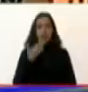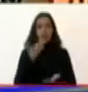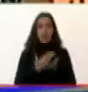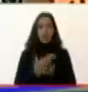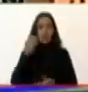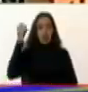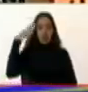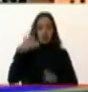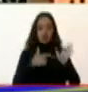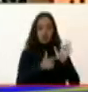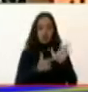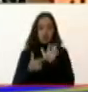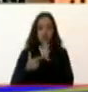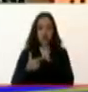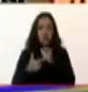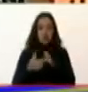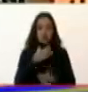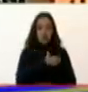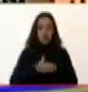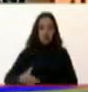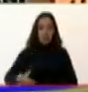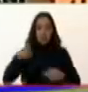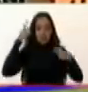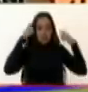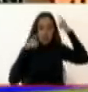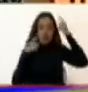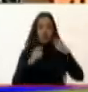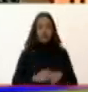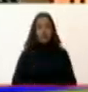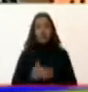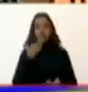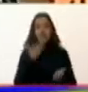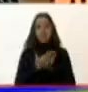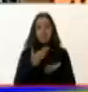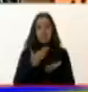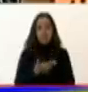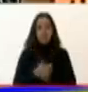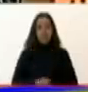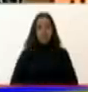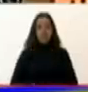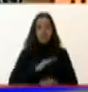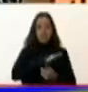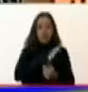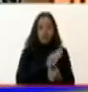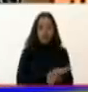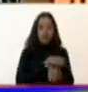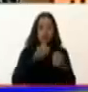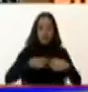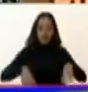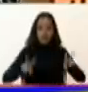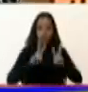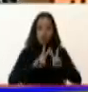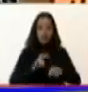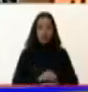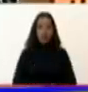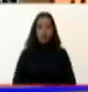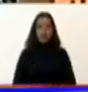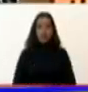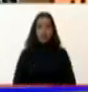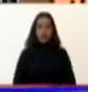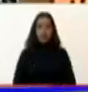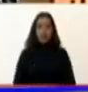y el ejemplo del comandante Chávez y gracias a la fortaleza moral